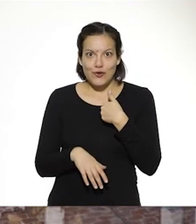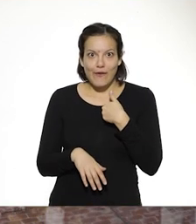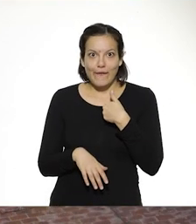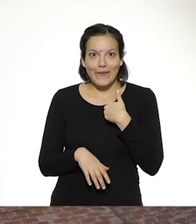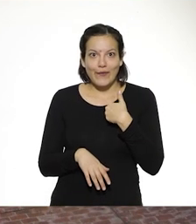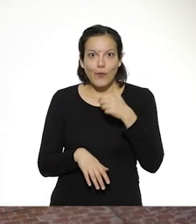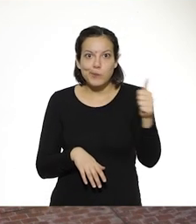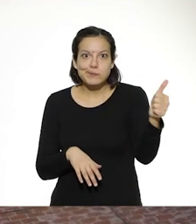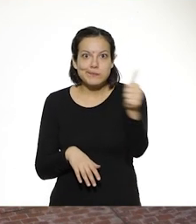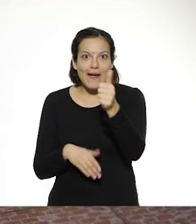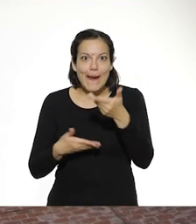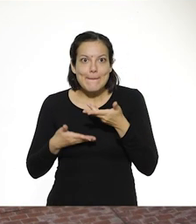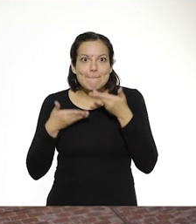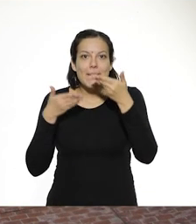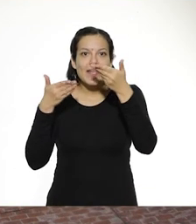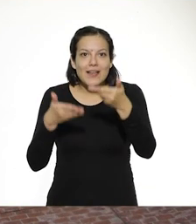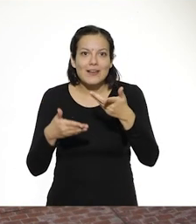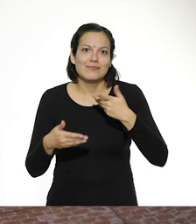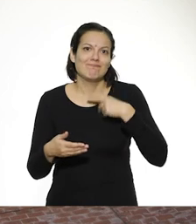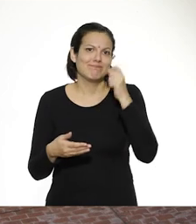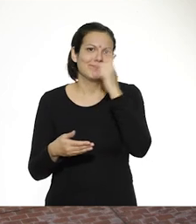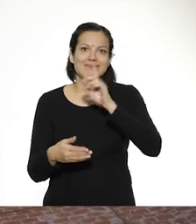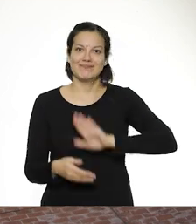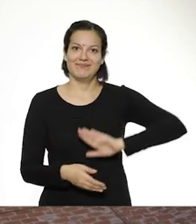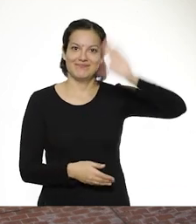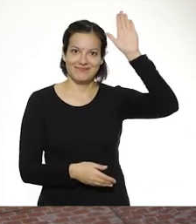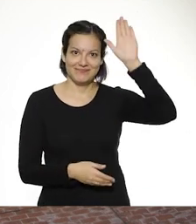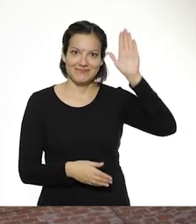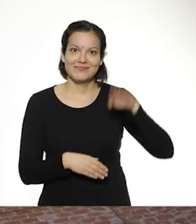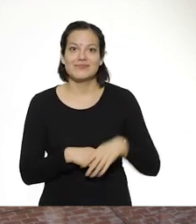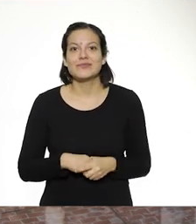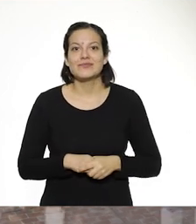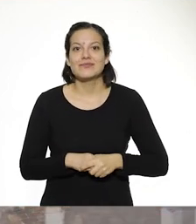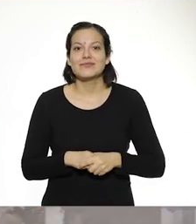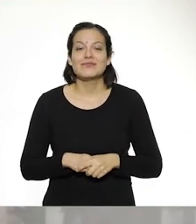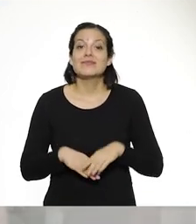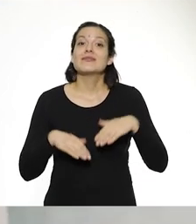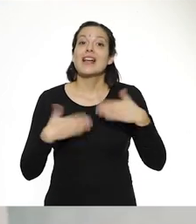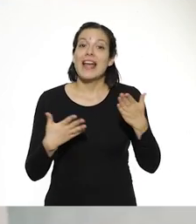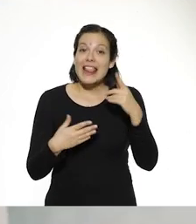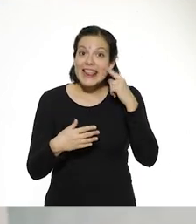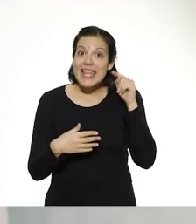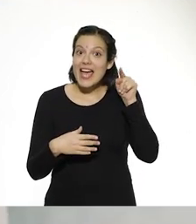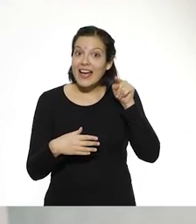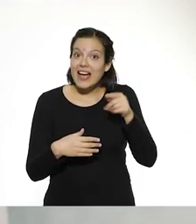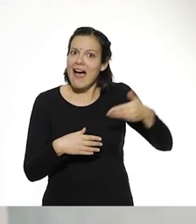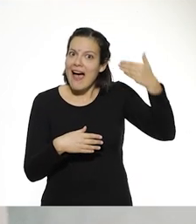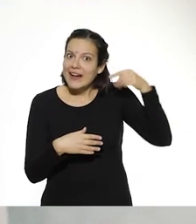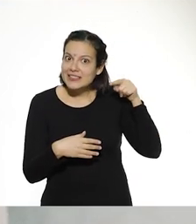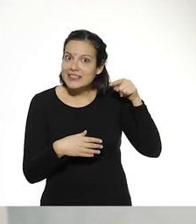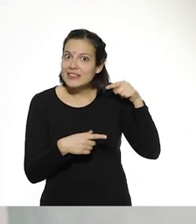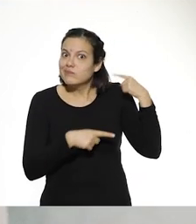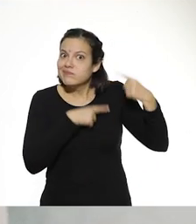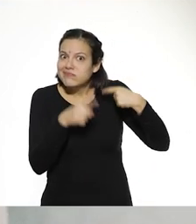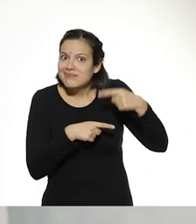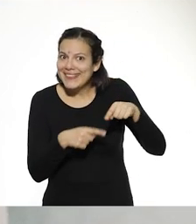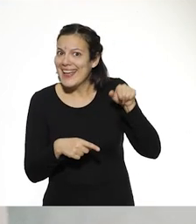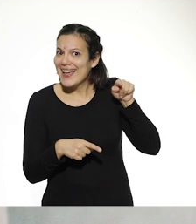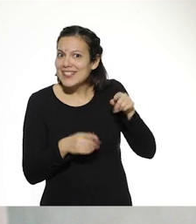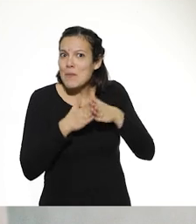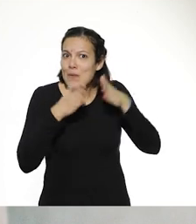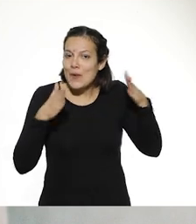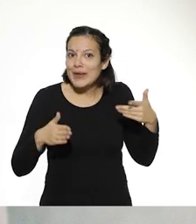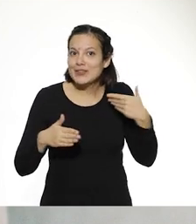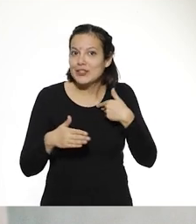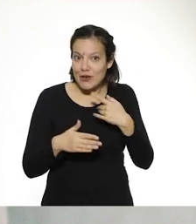cuando recibí la invitación, enseguida levanté la mano. Así que desde ese día, desde ese momento en el que